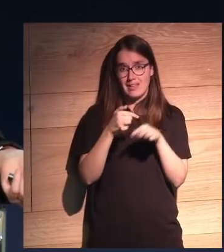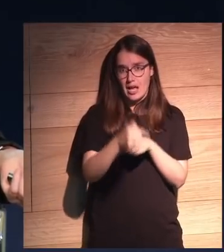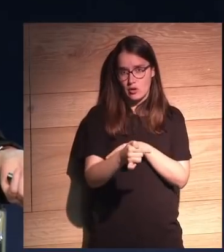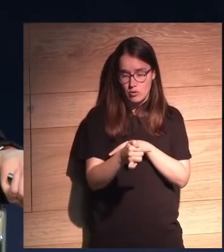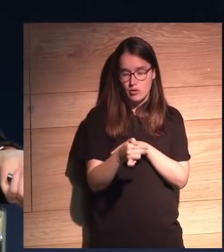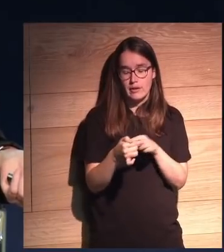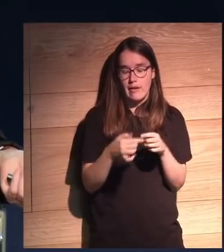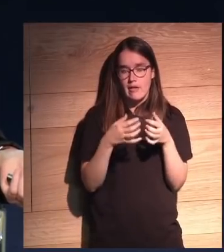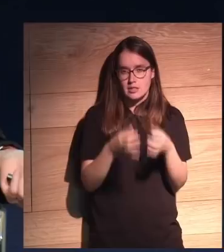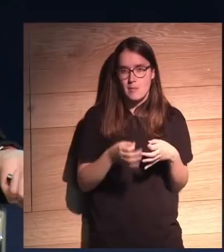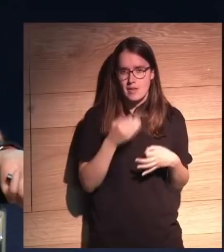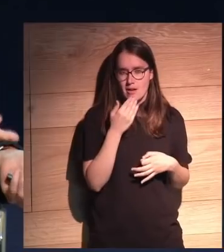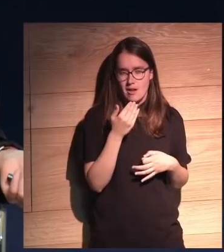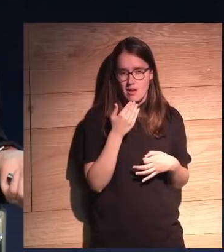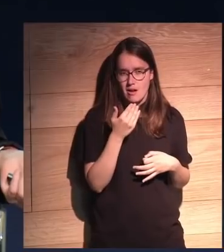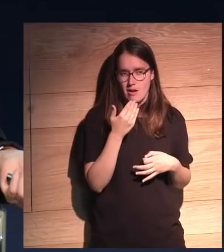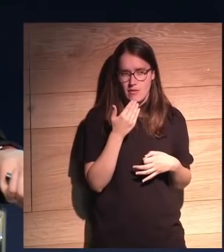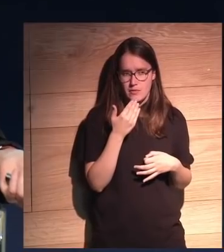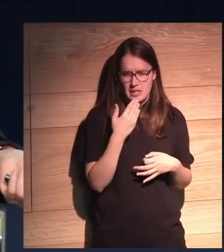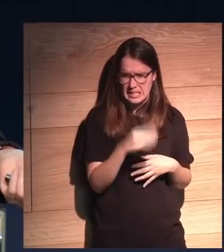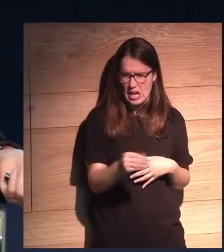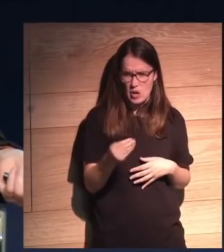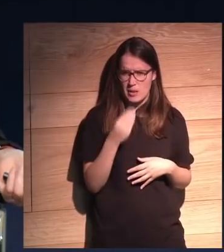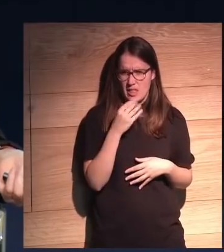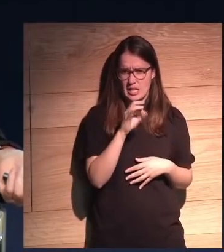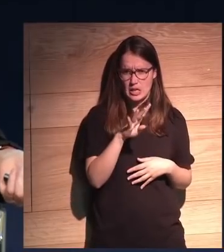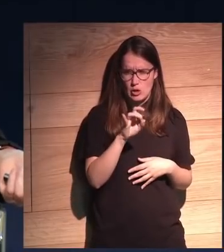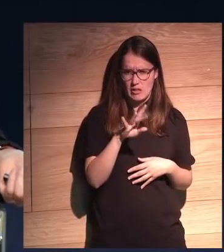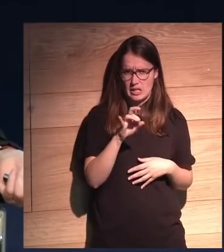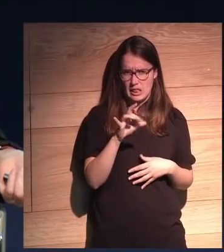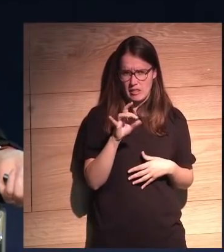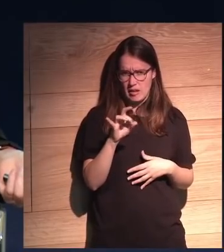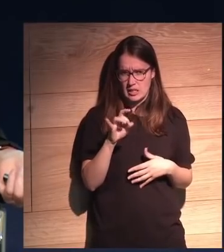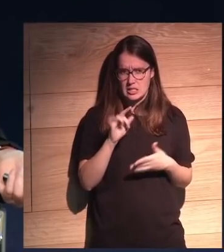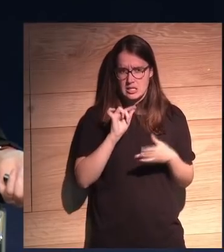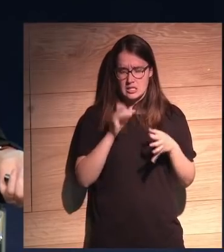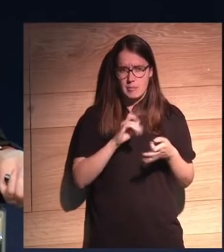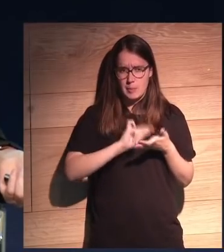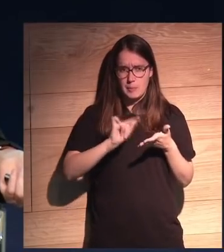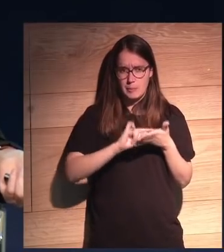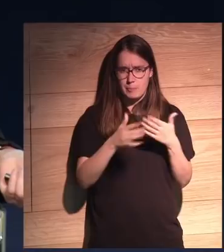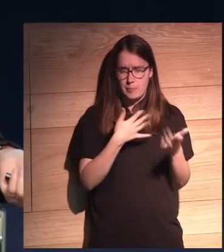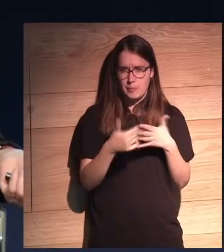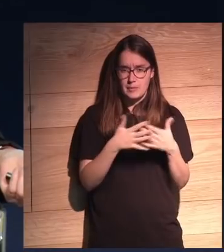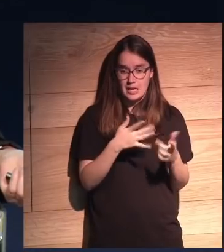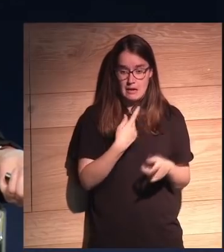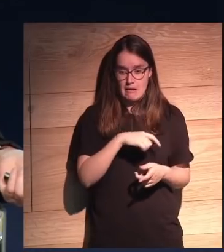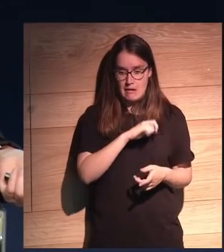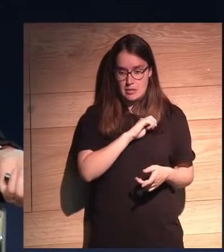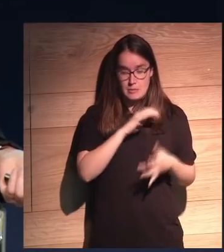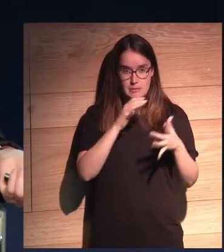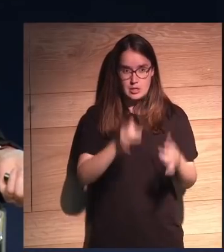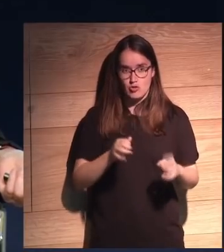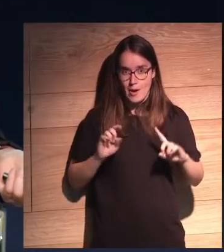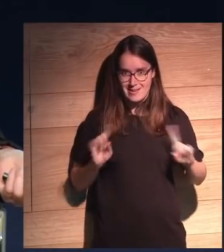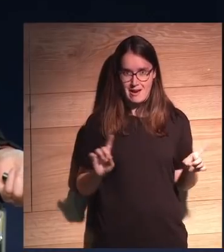que ella llevaba desde que era muy jovencita, 14, 15 años, que a España no ha llegado nunca